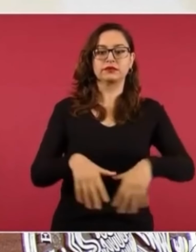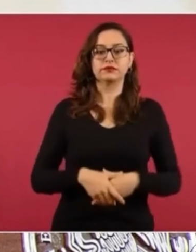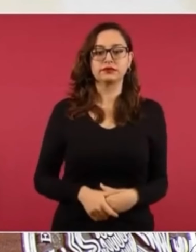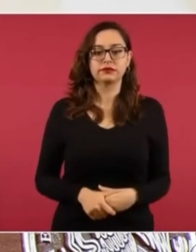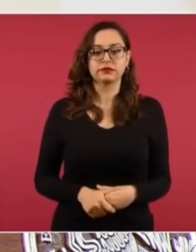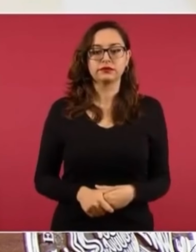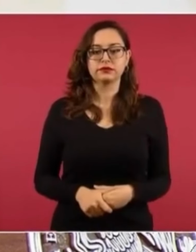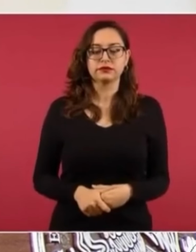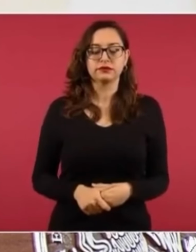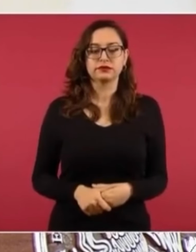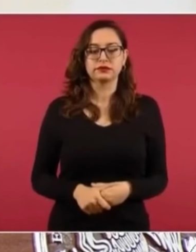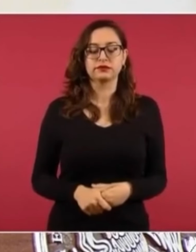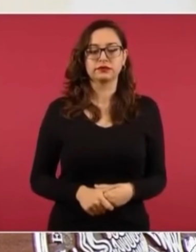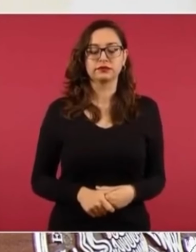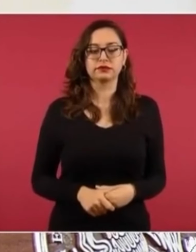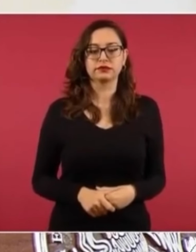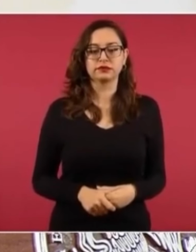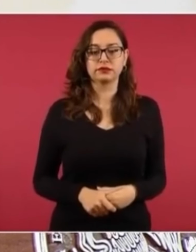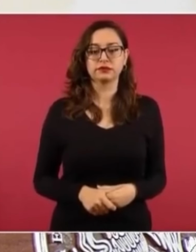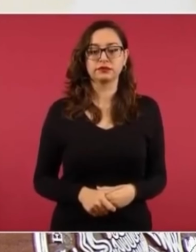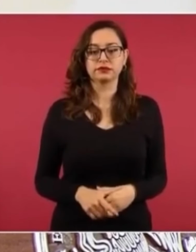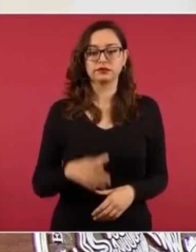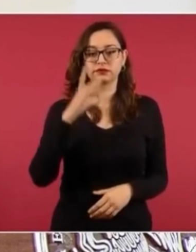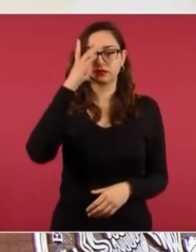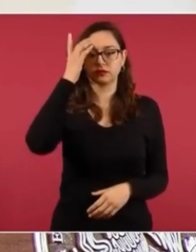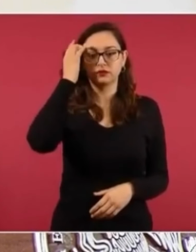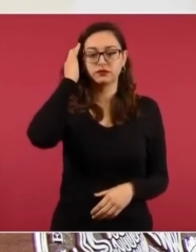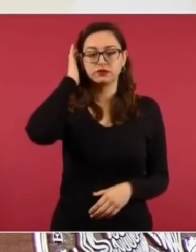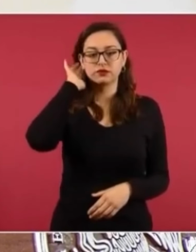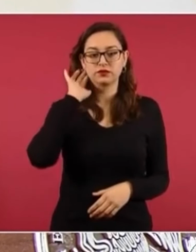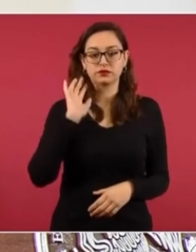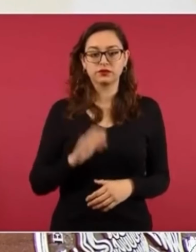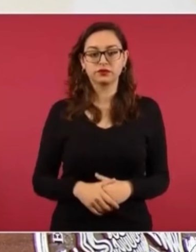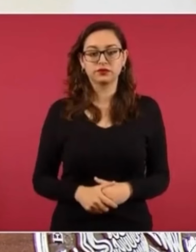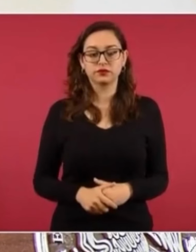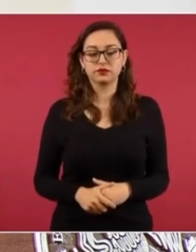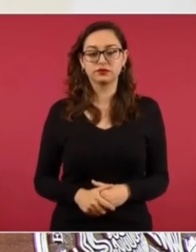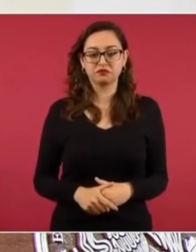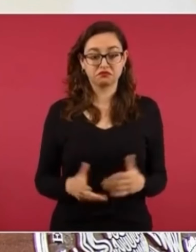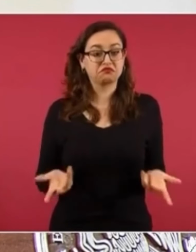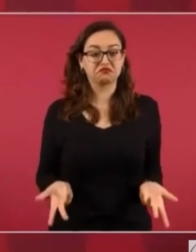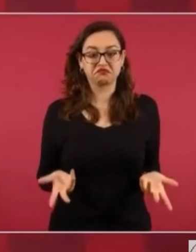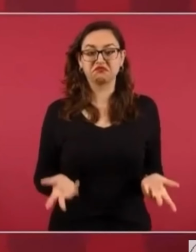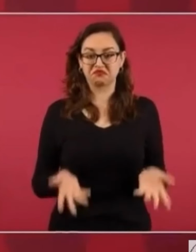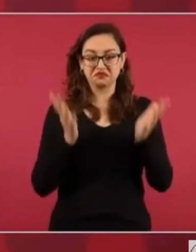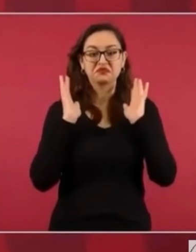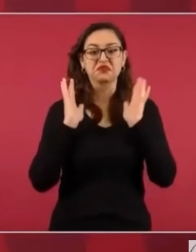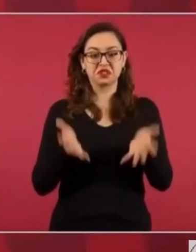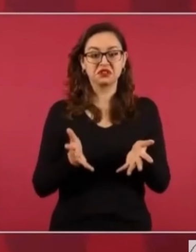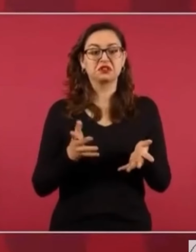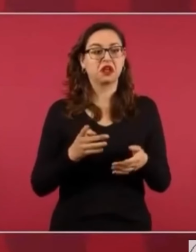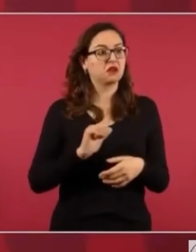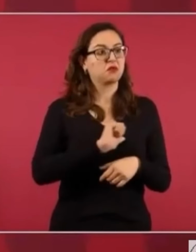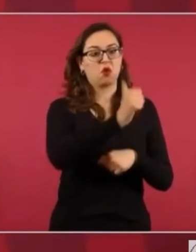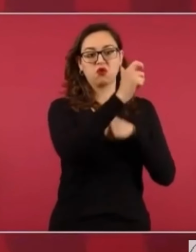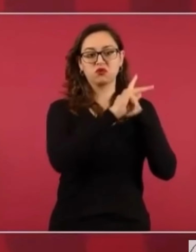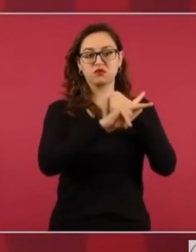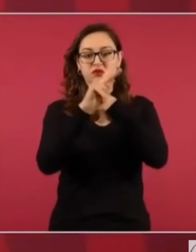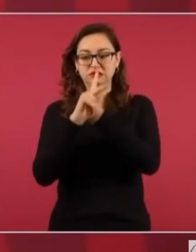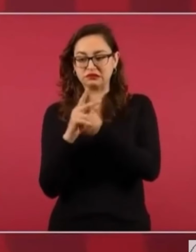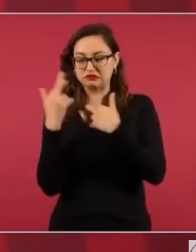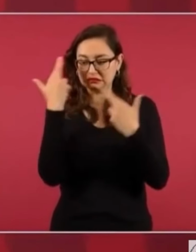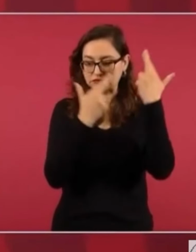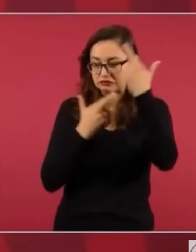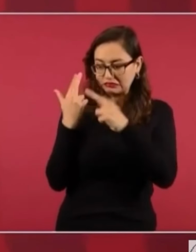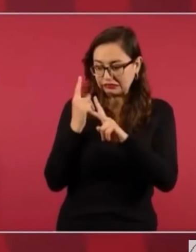sí ha aceptado esto por analistas de que la economía mexicana va muy bien